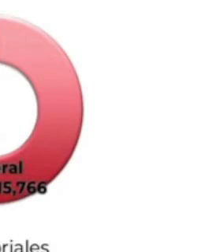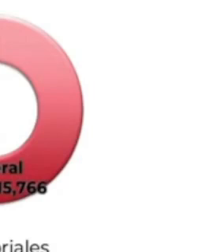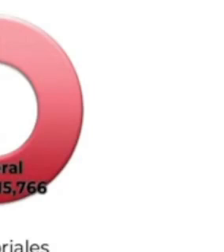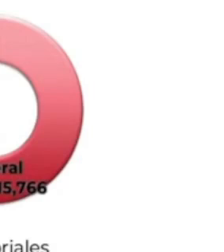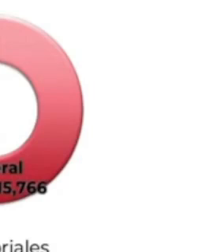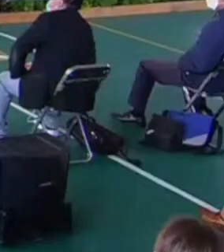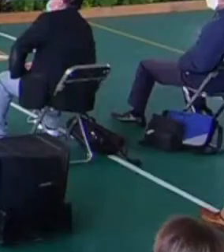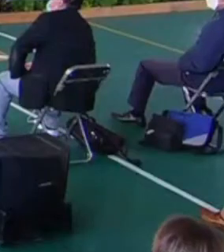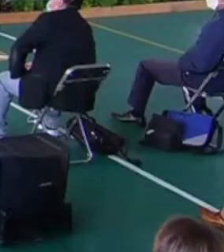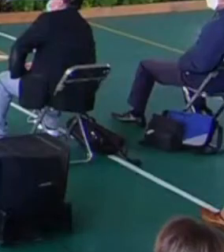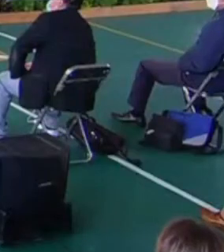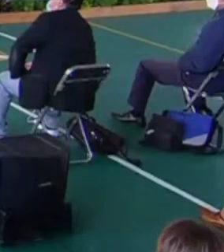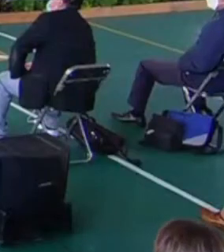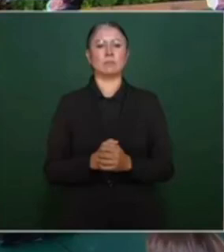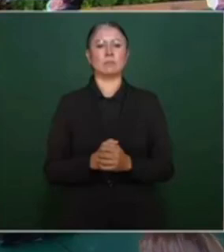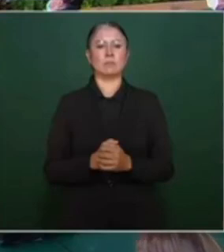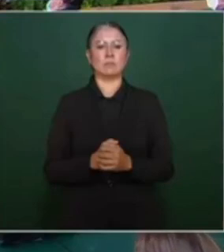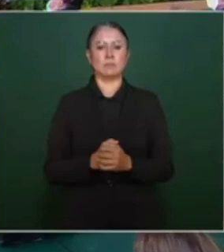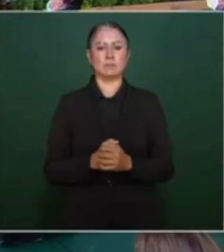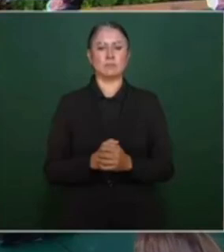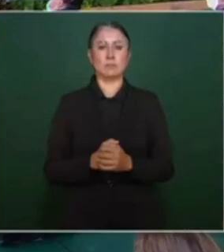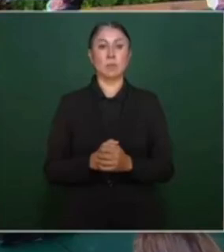territoriales, la Federación aporta